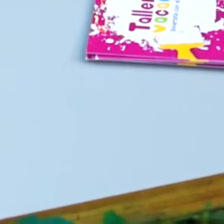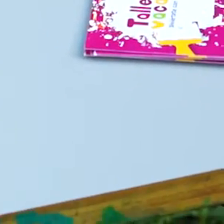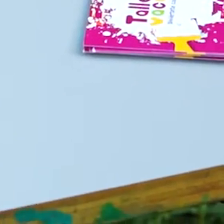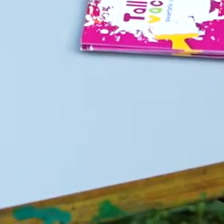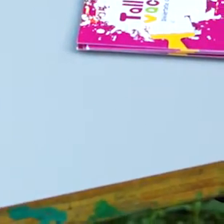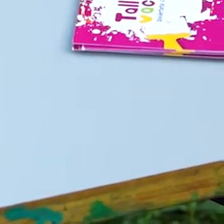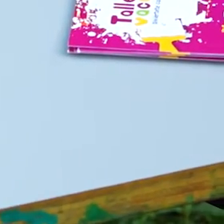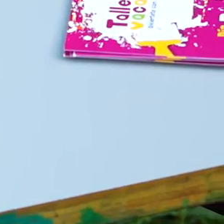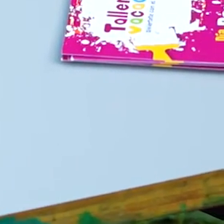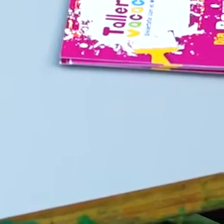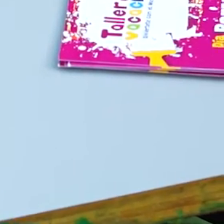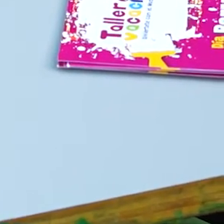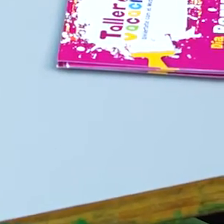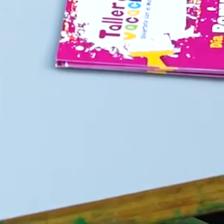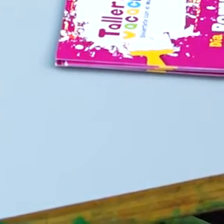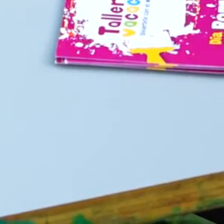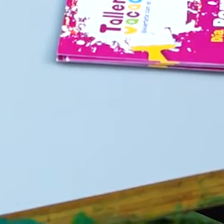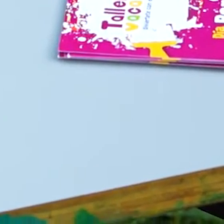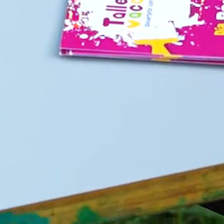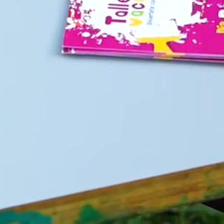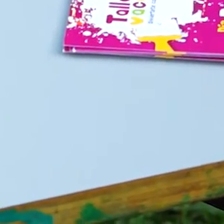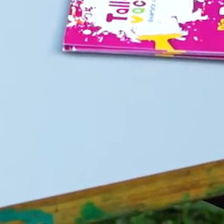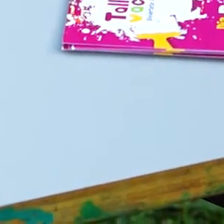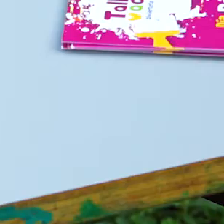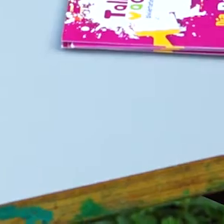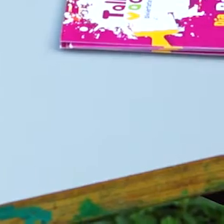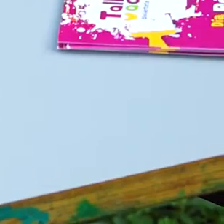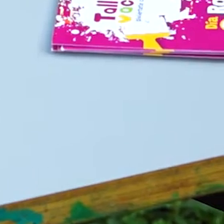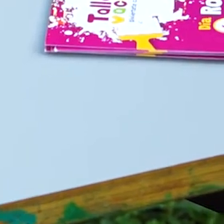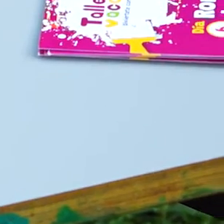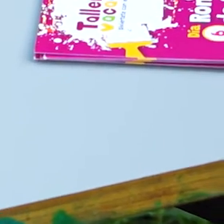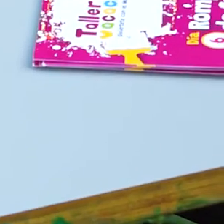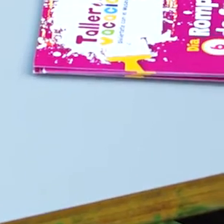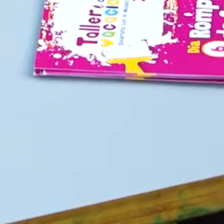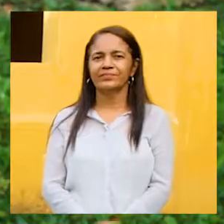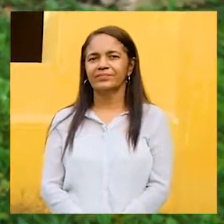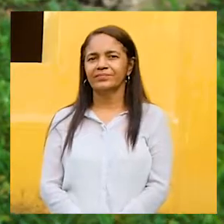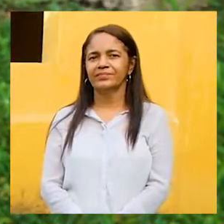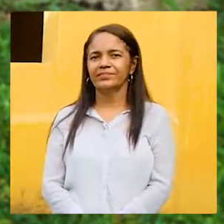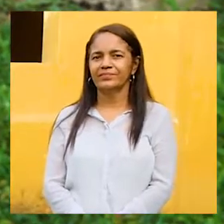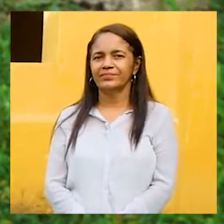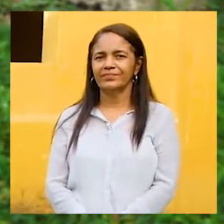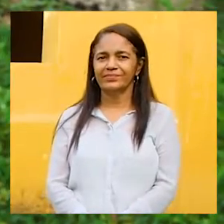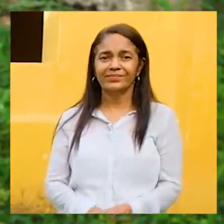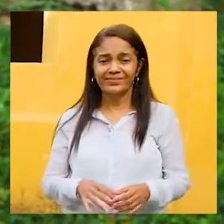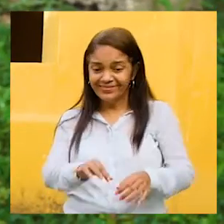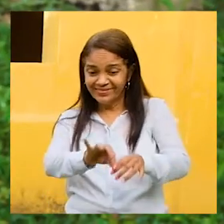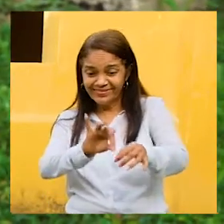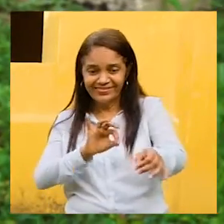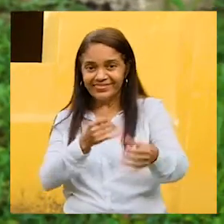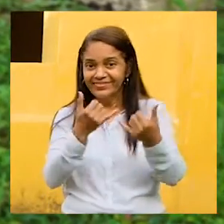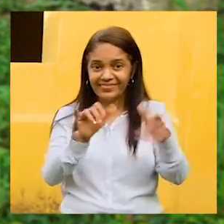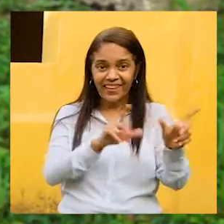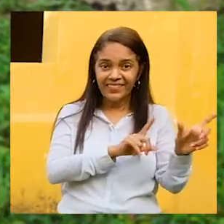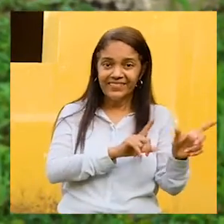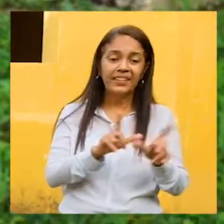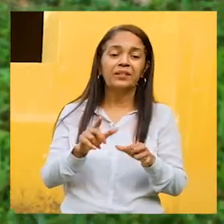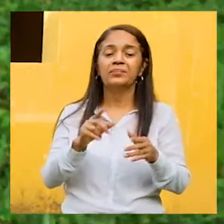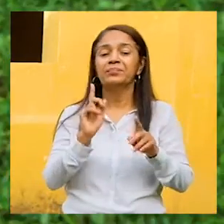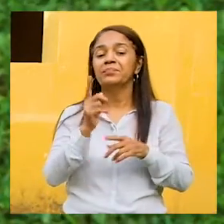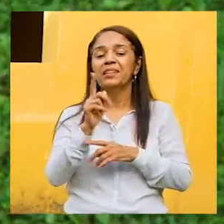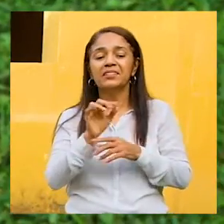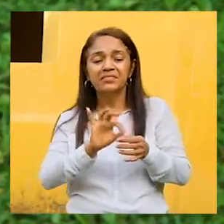Ya Ya quitamos el sticker de nuestros